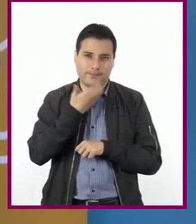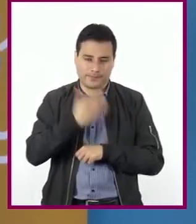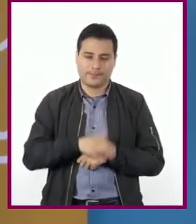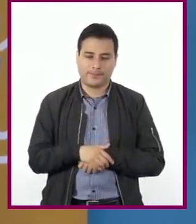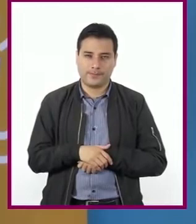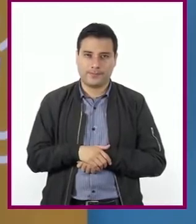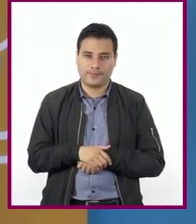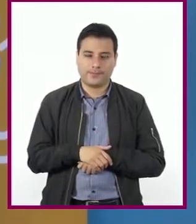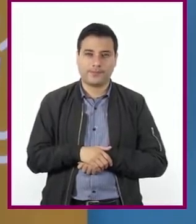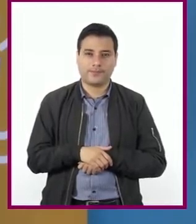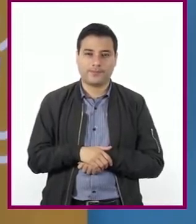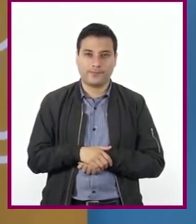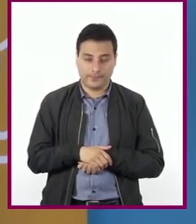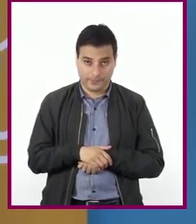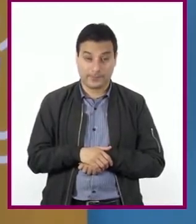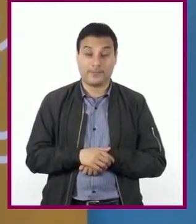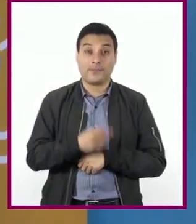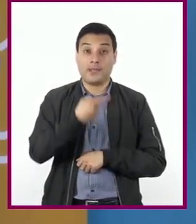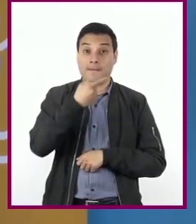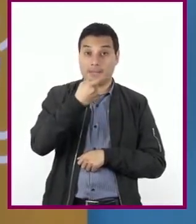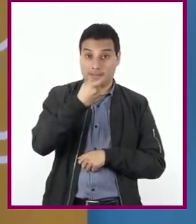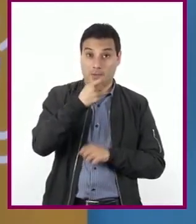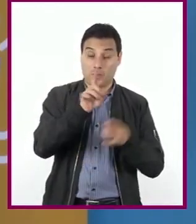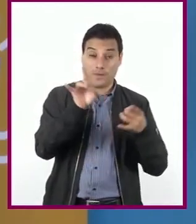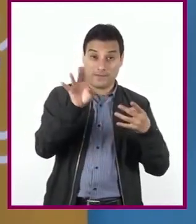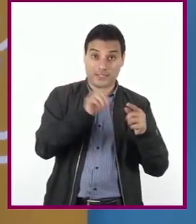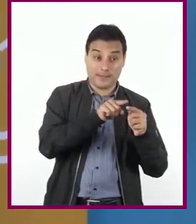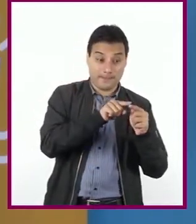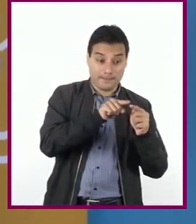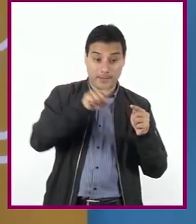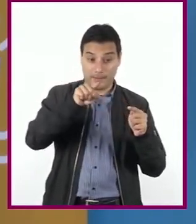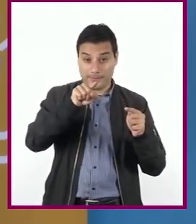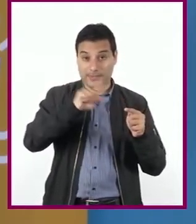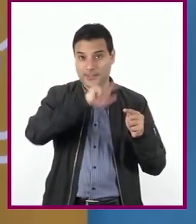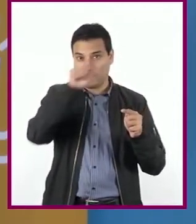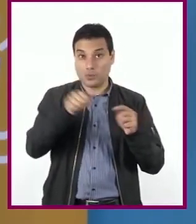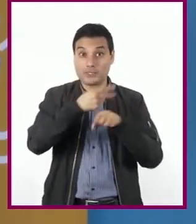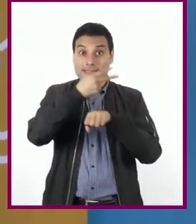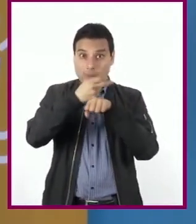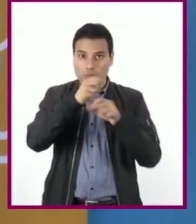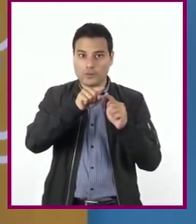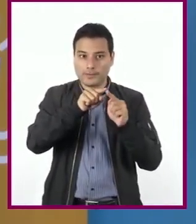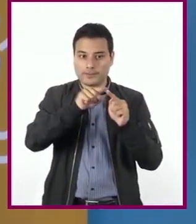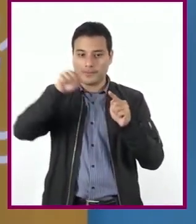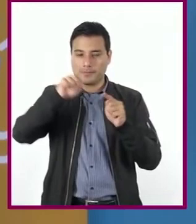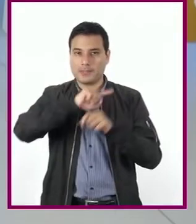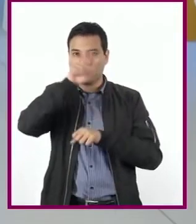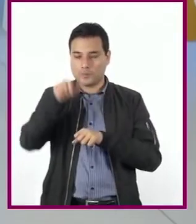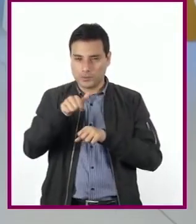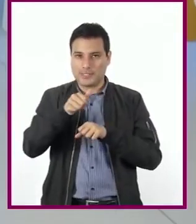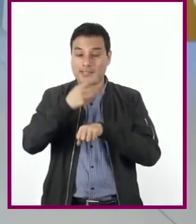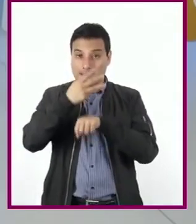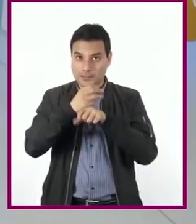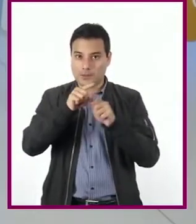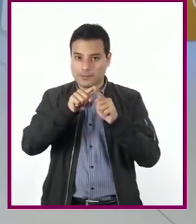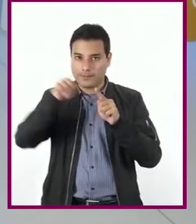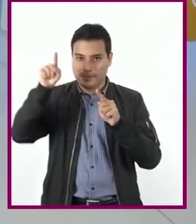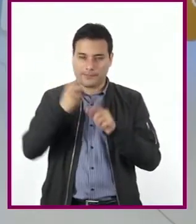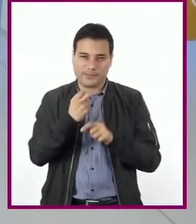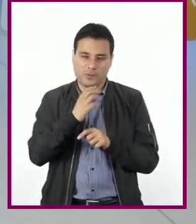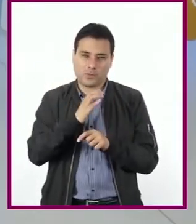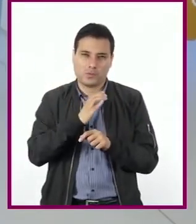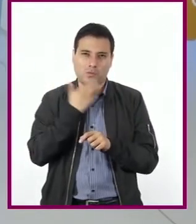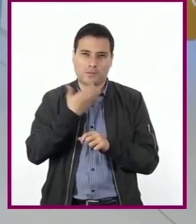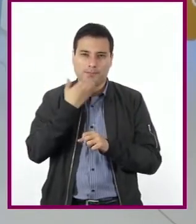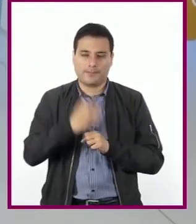último vector. Se mide la distancia y la escala nos indica a cuánto equivale. Este es el